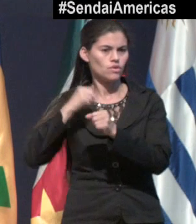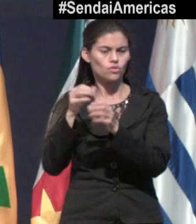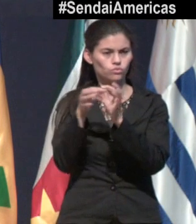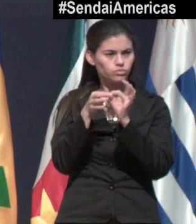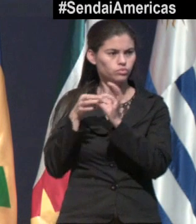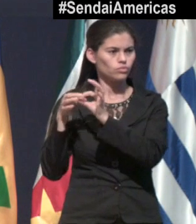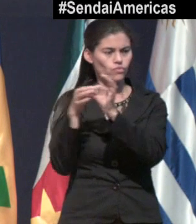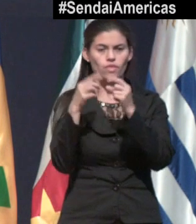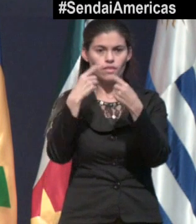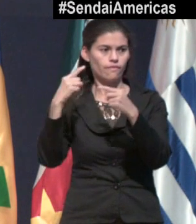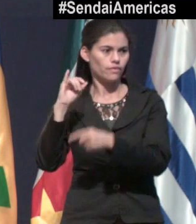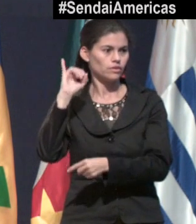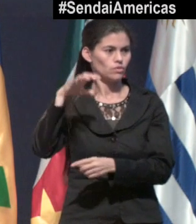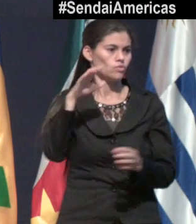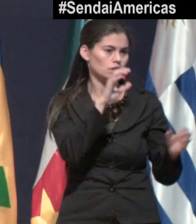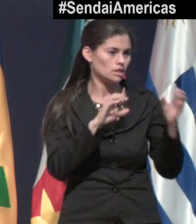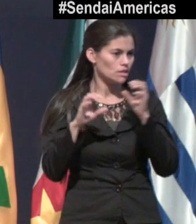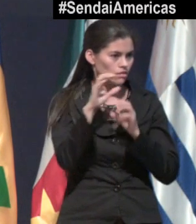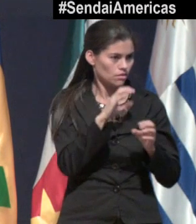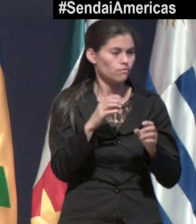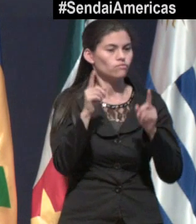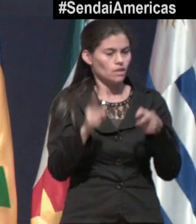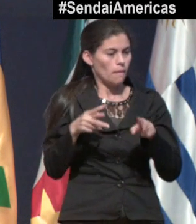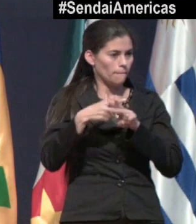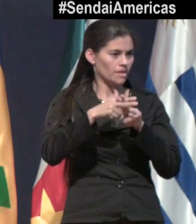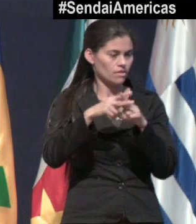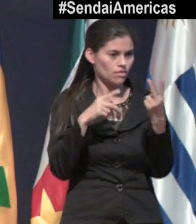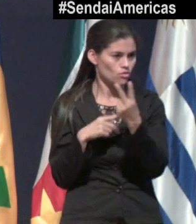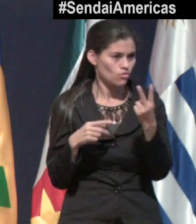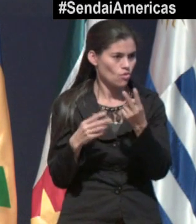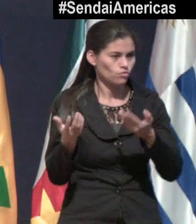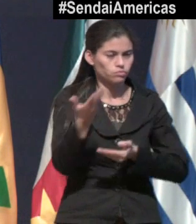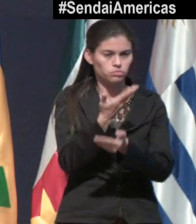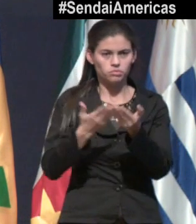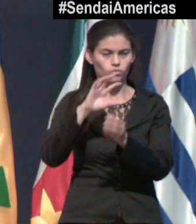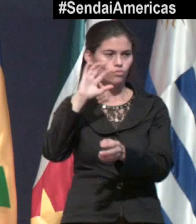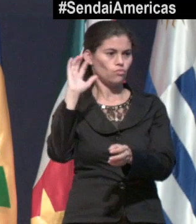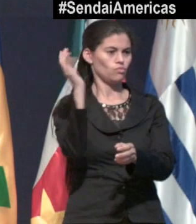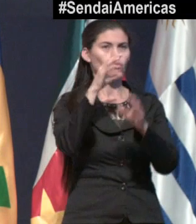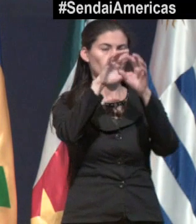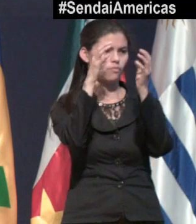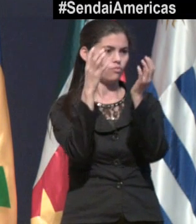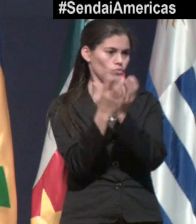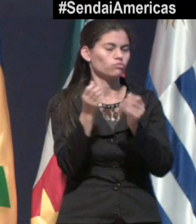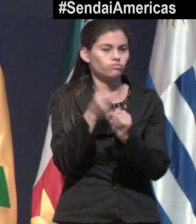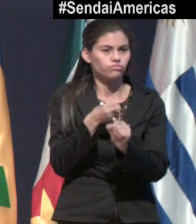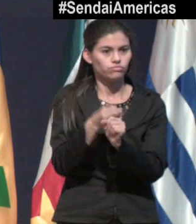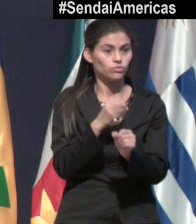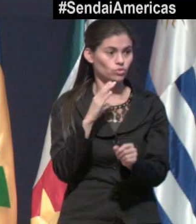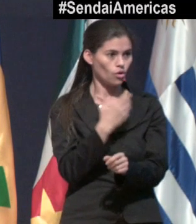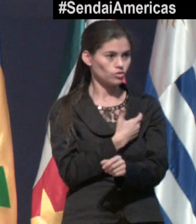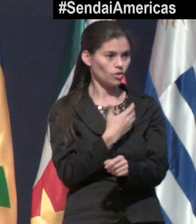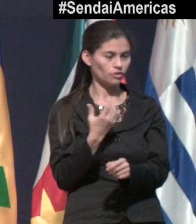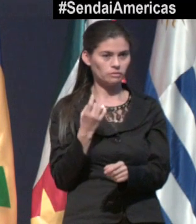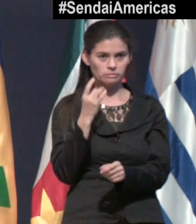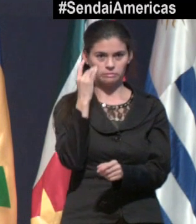conjunto de instituciones científicas y técnicas de todo el mundo. Vale decir que nosotros no somos una